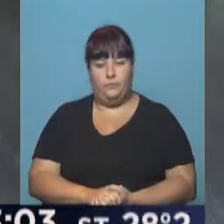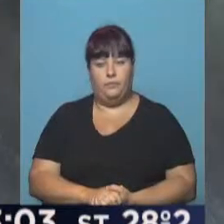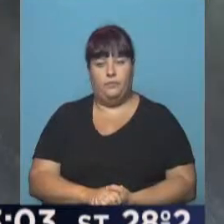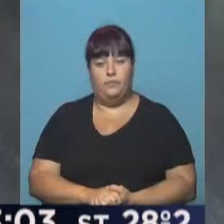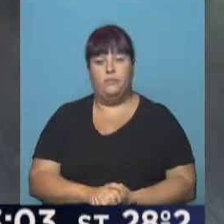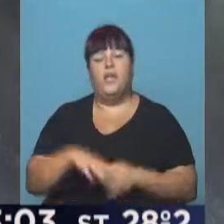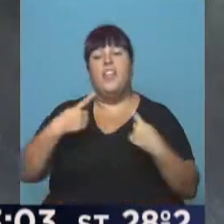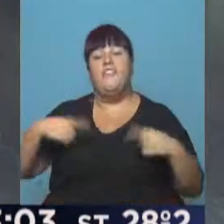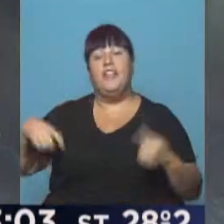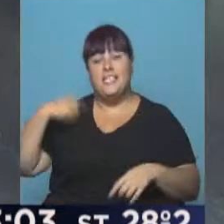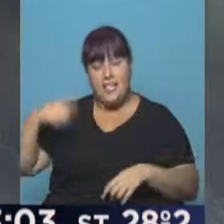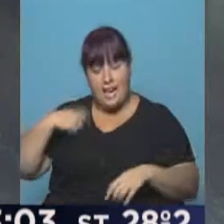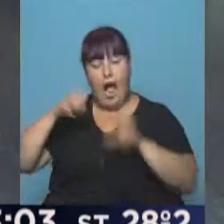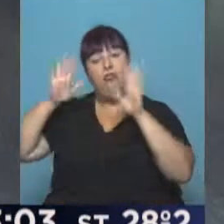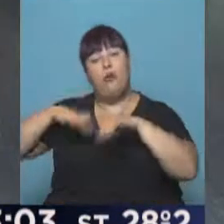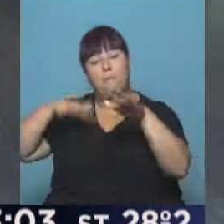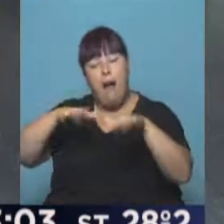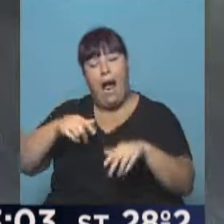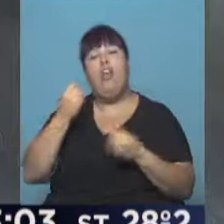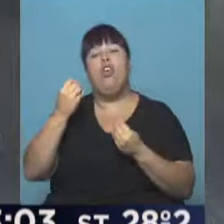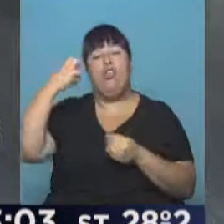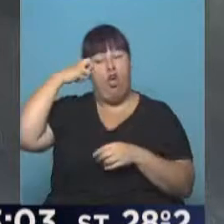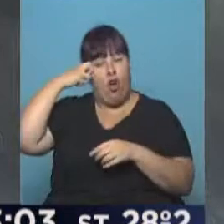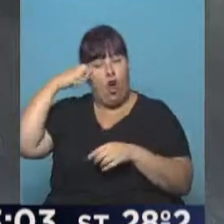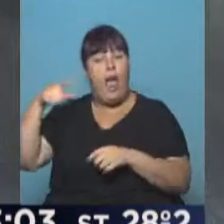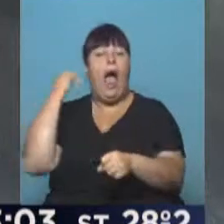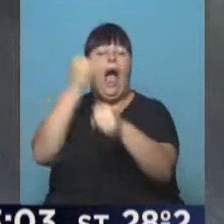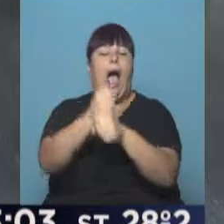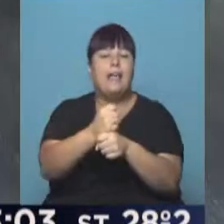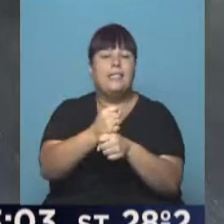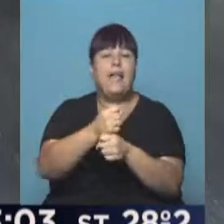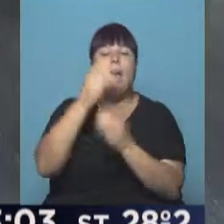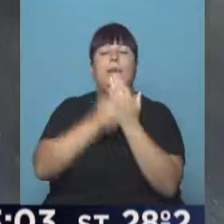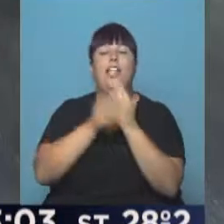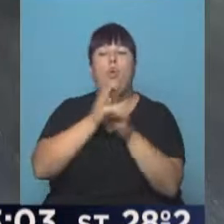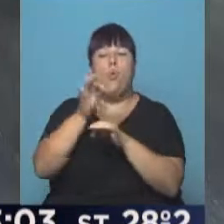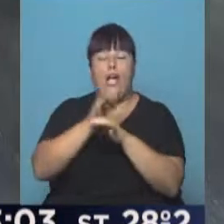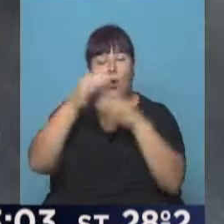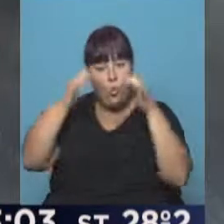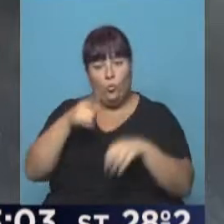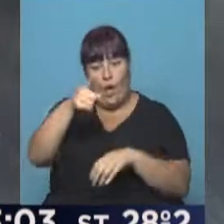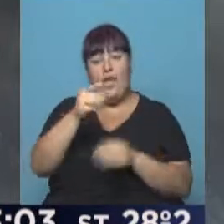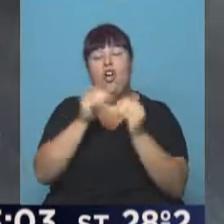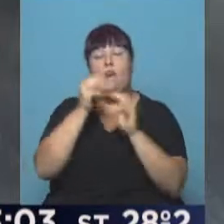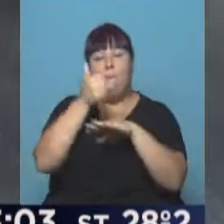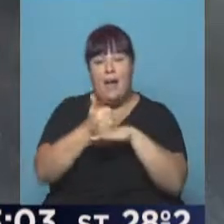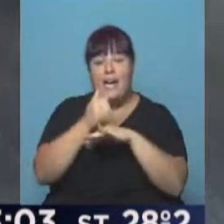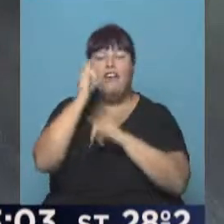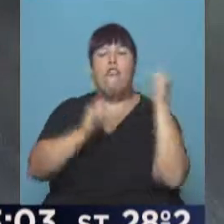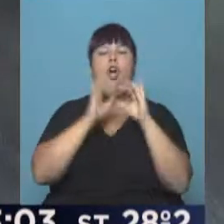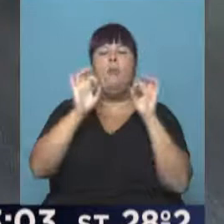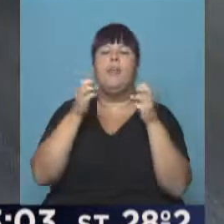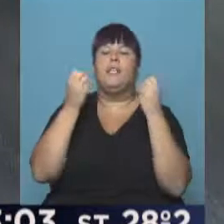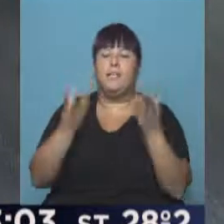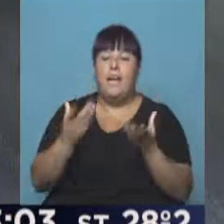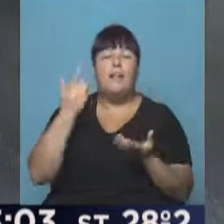Y varios gremios se están movilizando desde el Congreso hacia el Ministerio de Educación. Justamente allí está Fabiana Farrucci con toda la información.